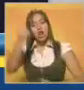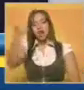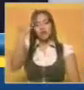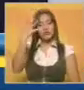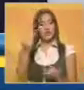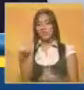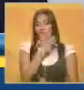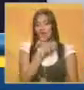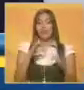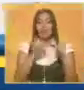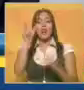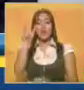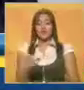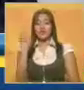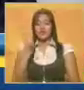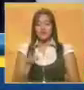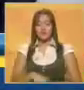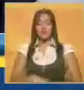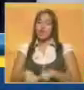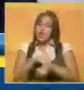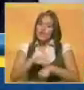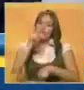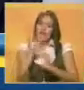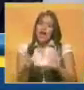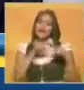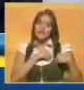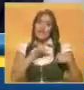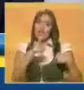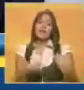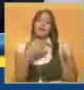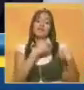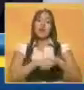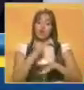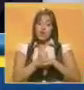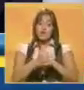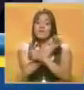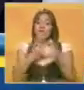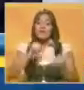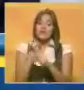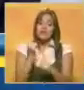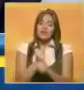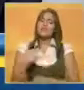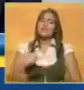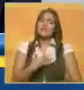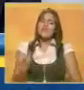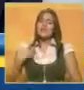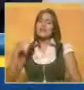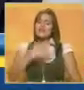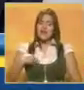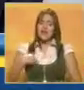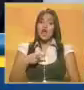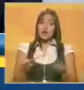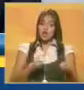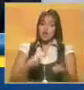para cada uno de los venezolanos el gobierno tiene que asumir su responsabilidad y culminar la obra lo que nosotros estamos haciendo es la